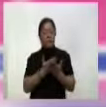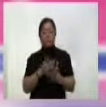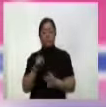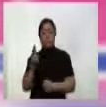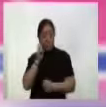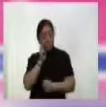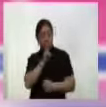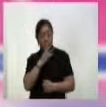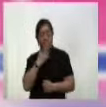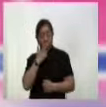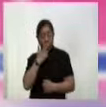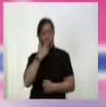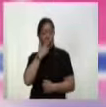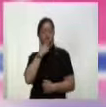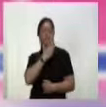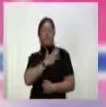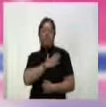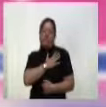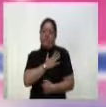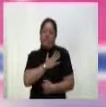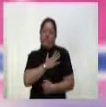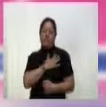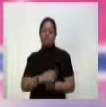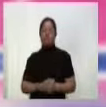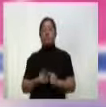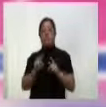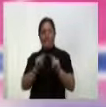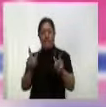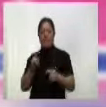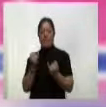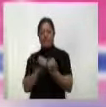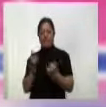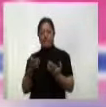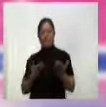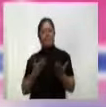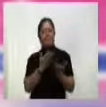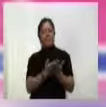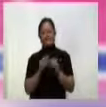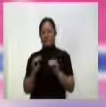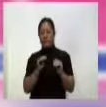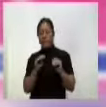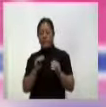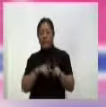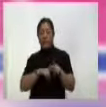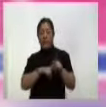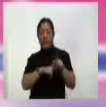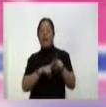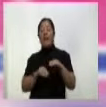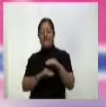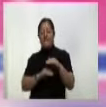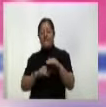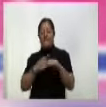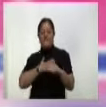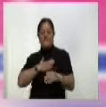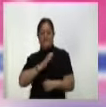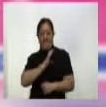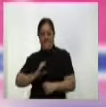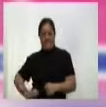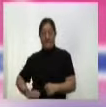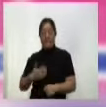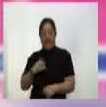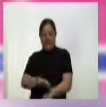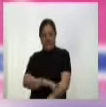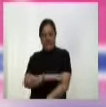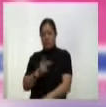amor por Tlaxcala. También recibieron las propuestas de movilidad sustentable que son la base de mi campaña. ¡Qué emoción que queramos lo mismo